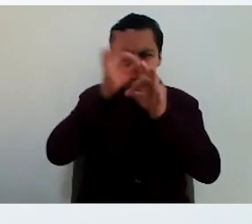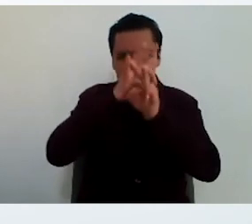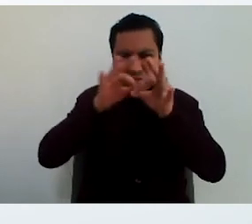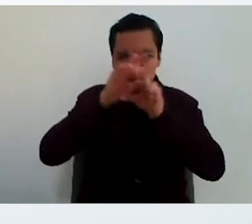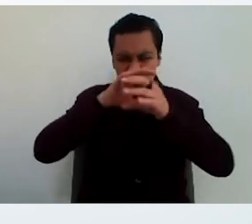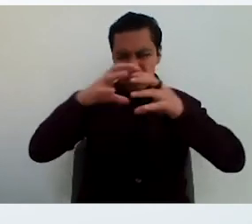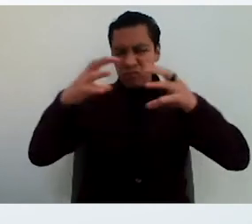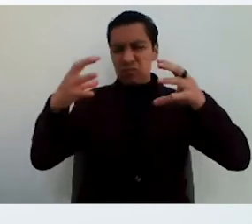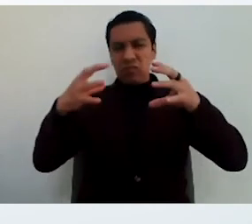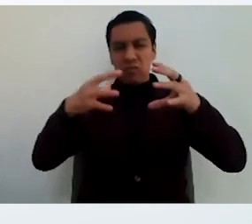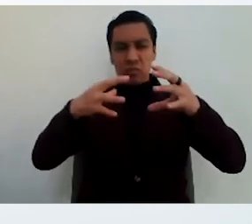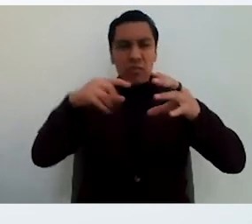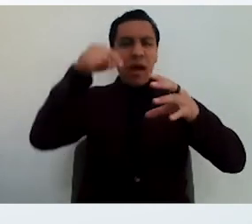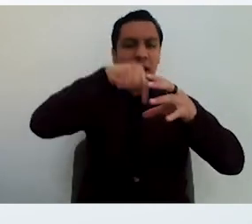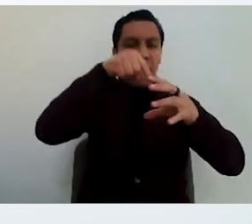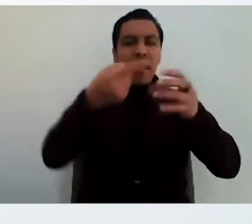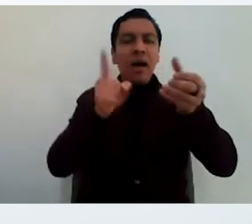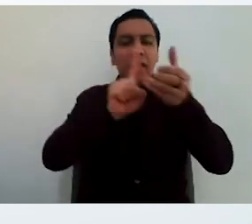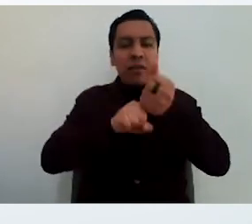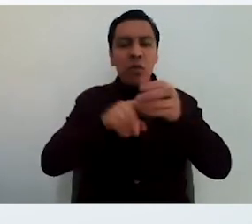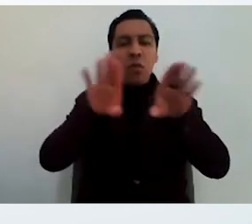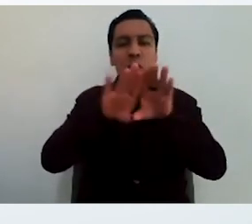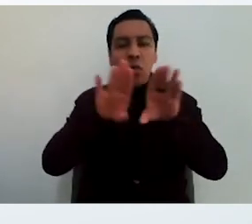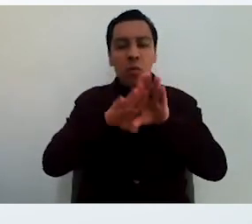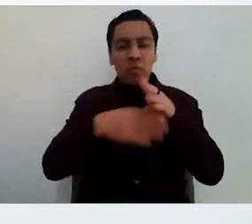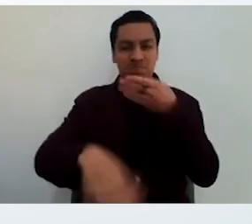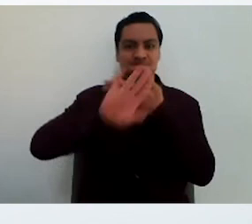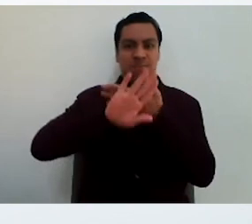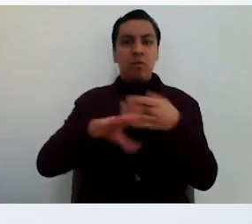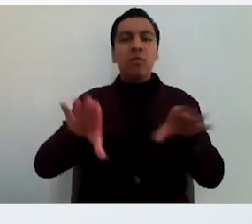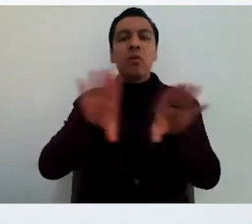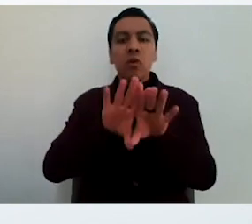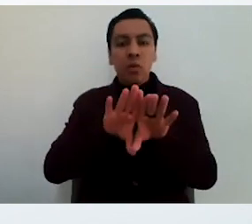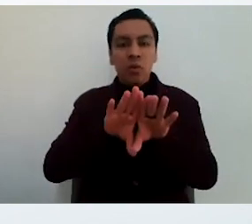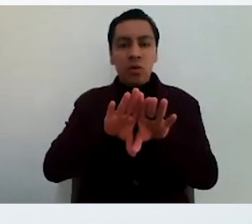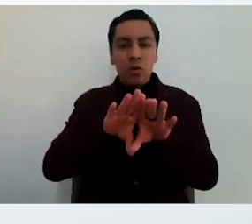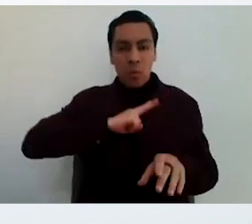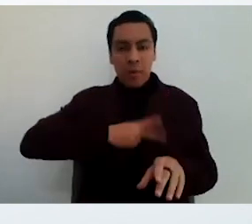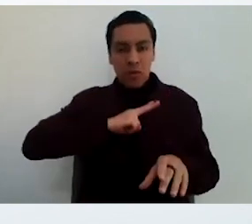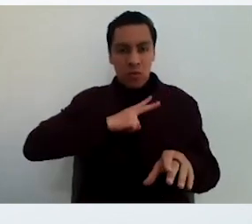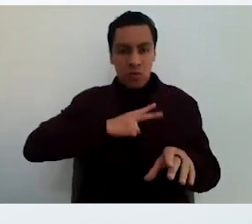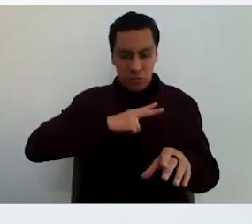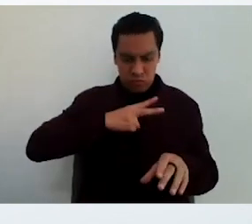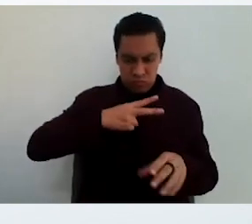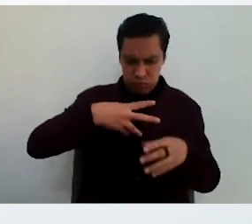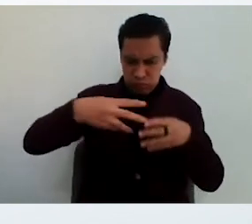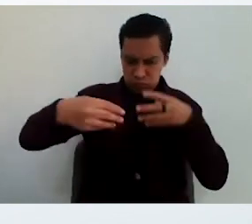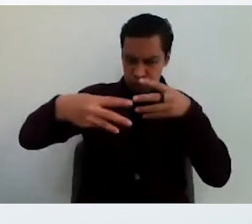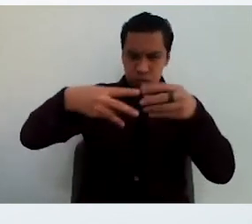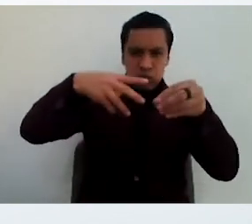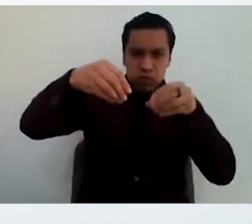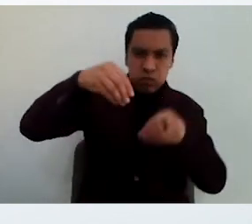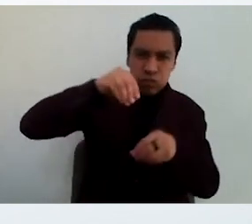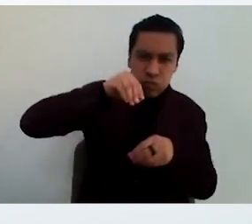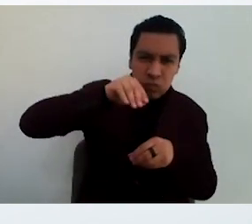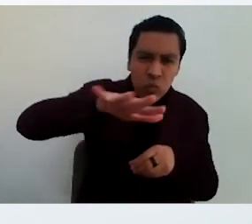sus capacidades de afectación de las personas, no conocíamos las consecuencias que tiene la afectación de